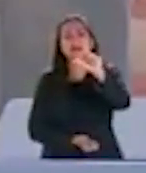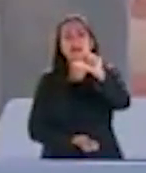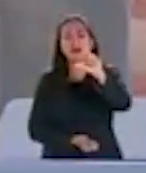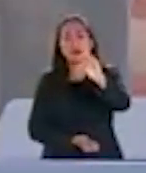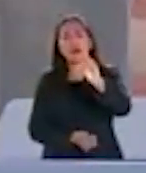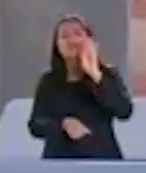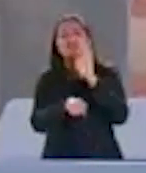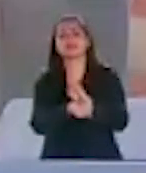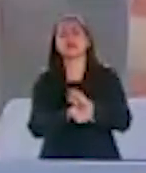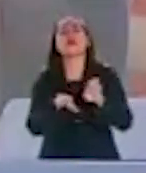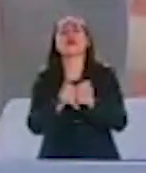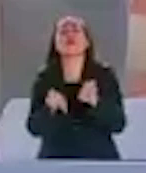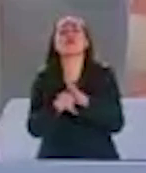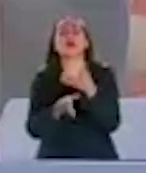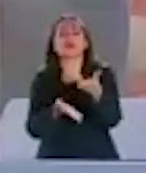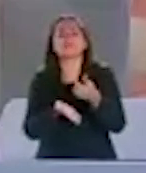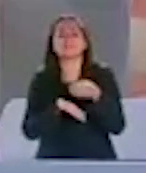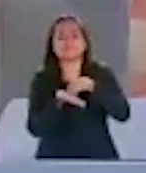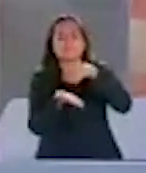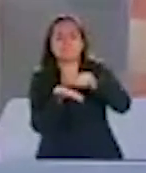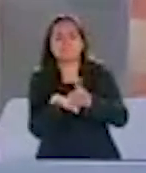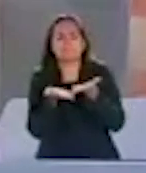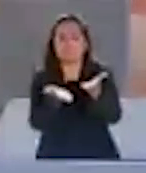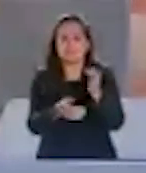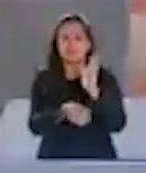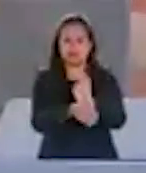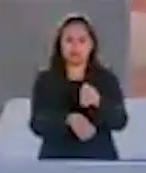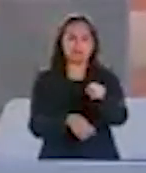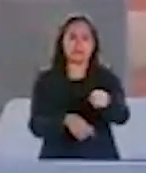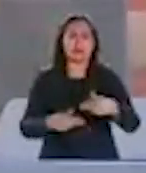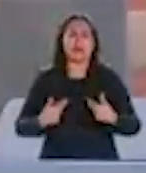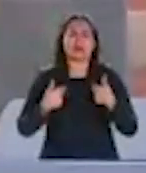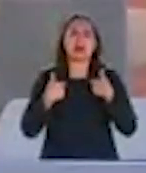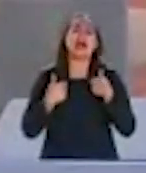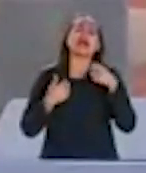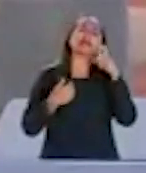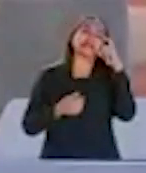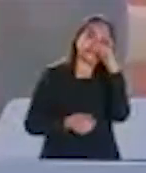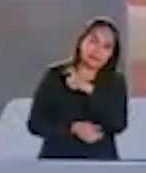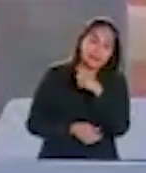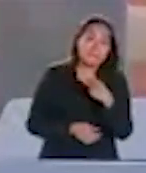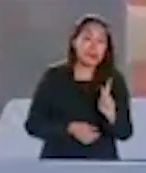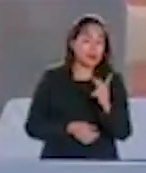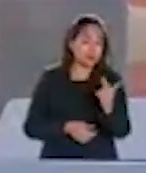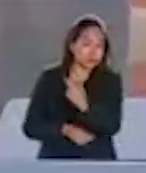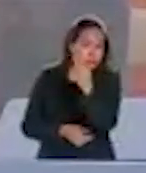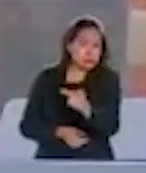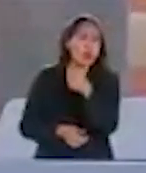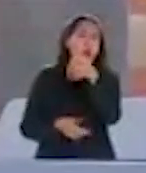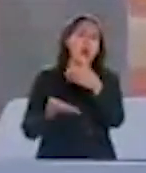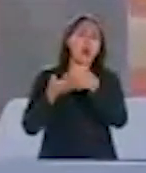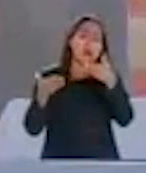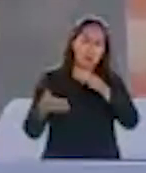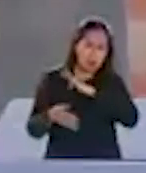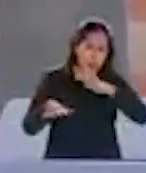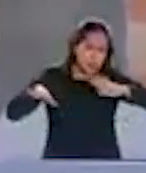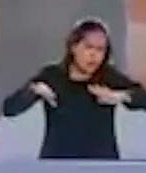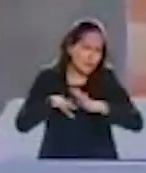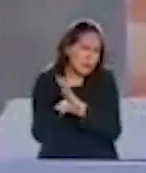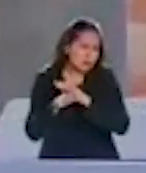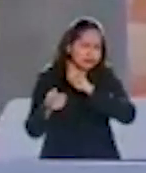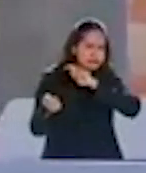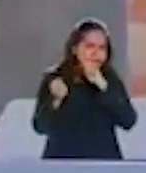complicado consideraría usted cambiar el sistema agilizar el sistema para que méxico reciba más migrantes